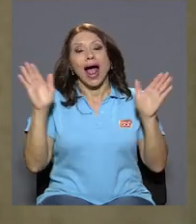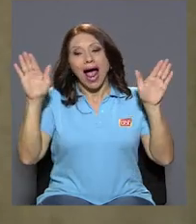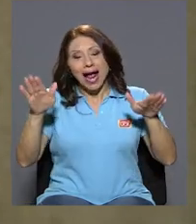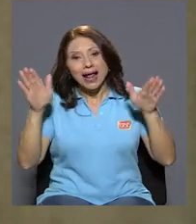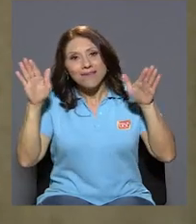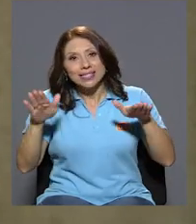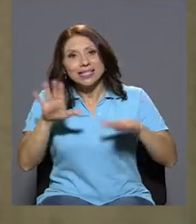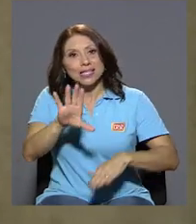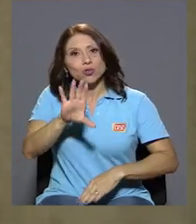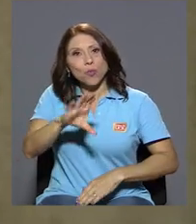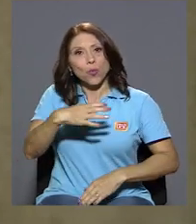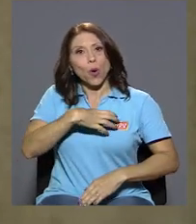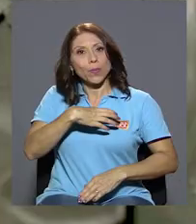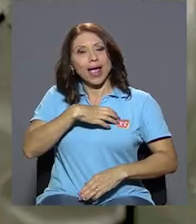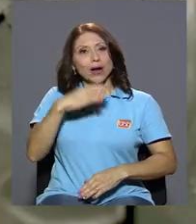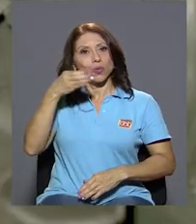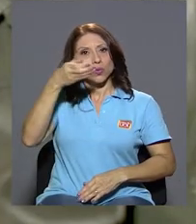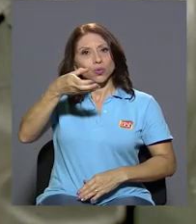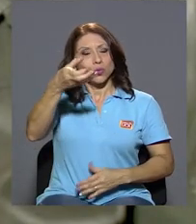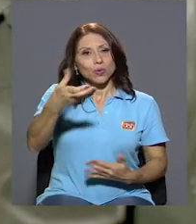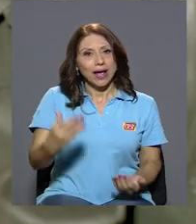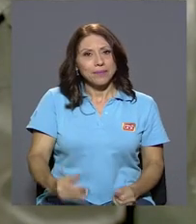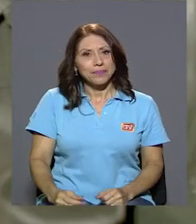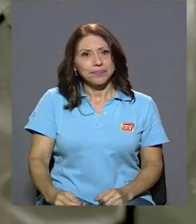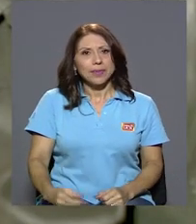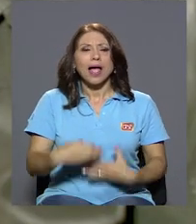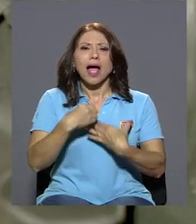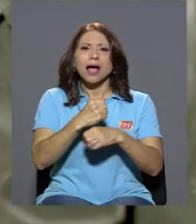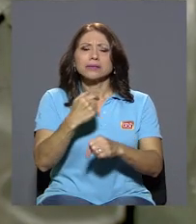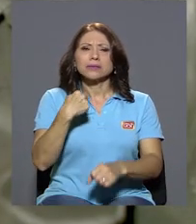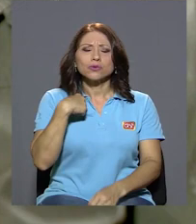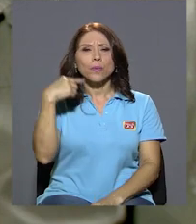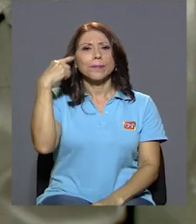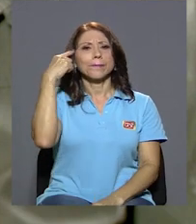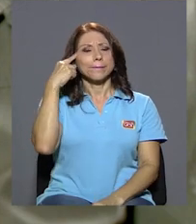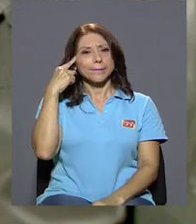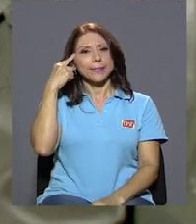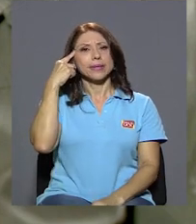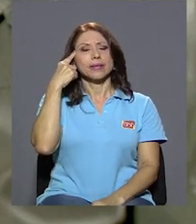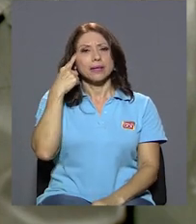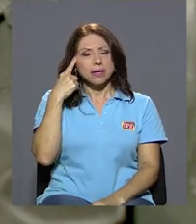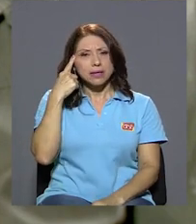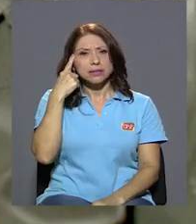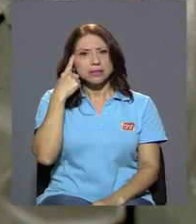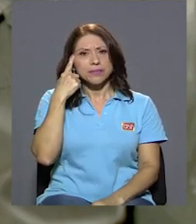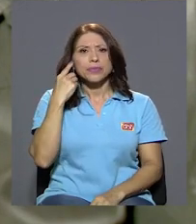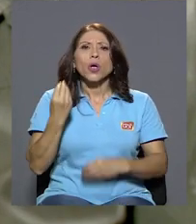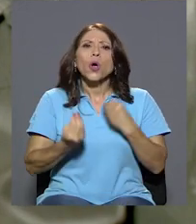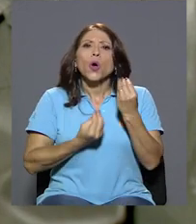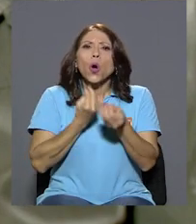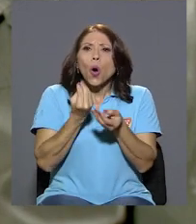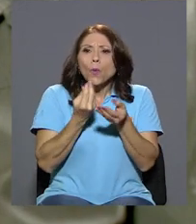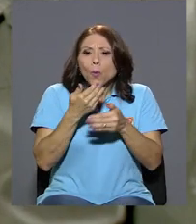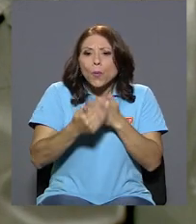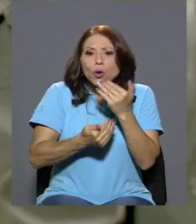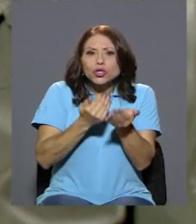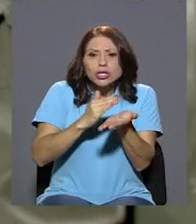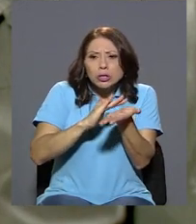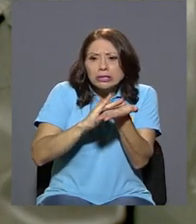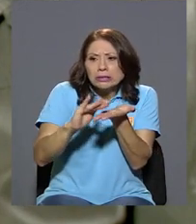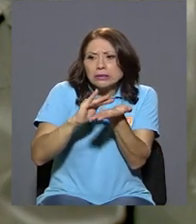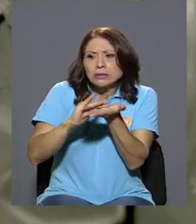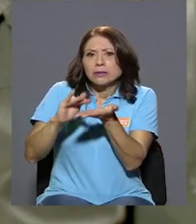cultura me lleva a pensar precisamente en como la purificación